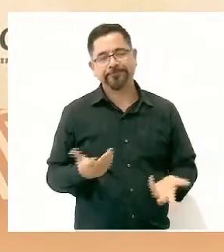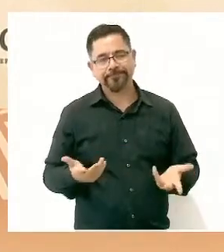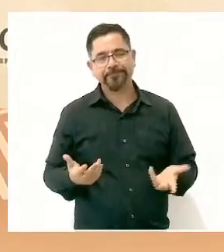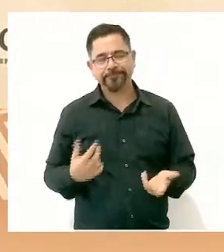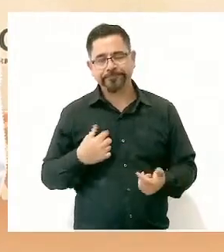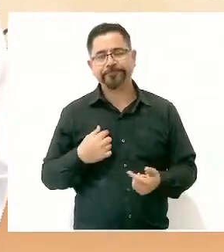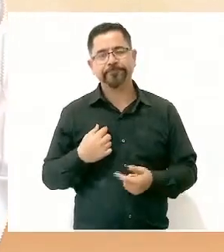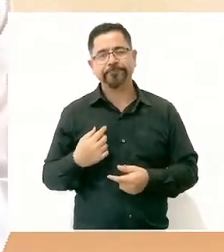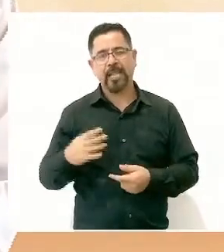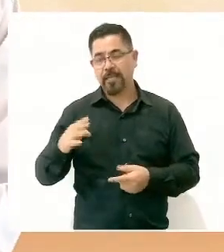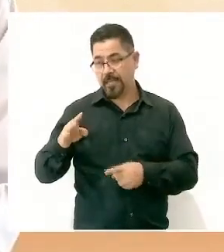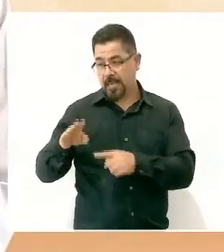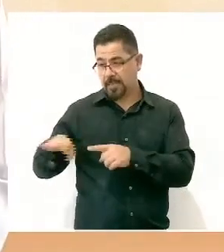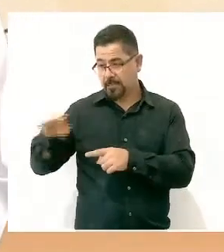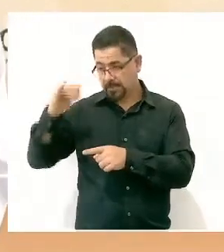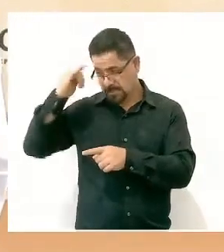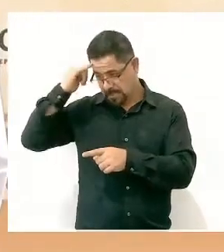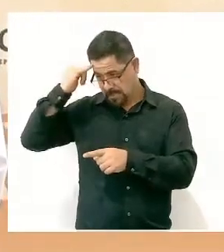fuerza